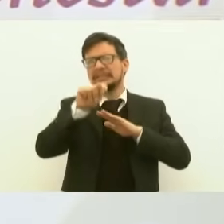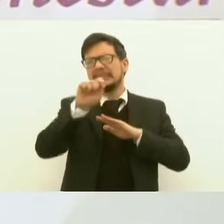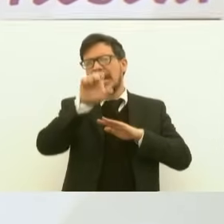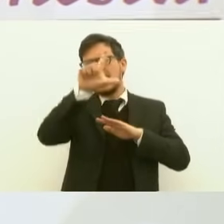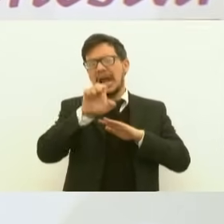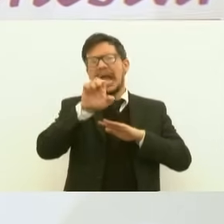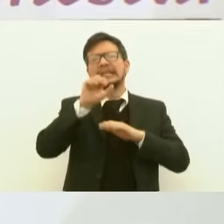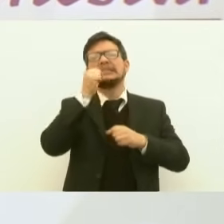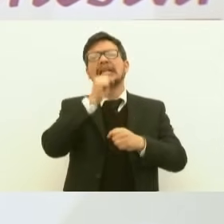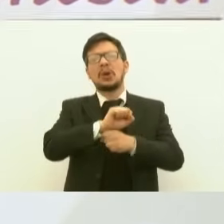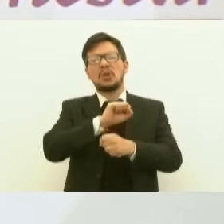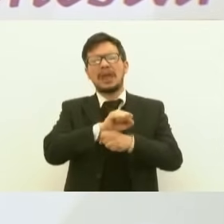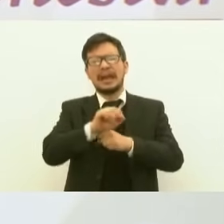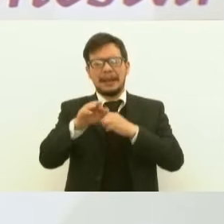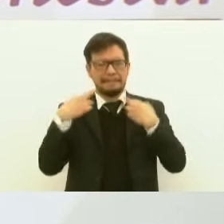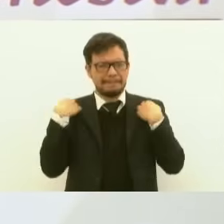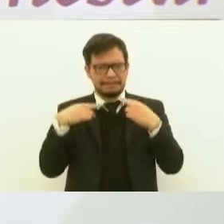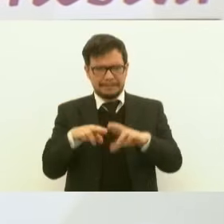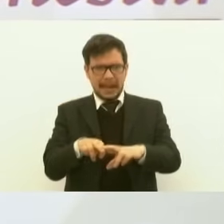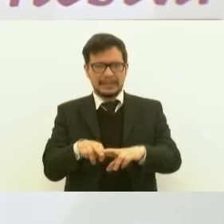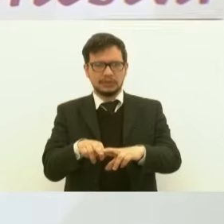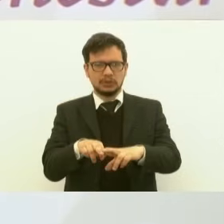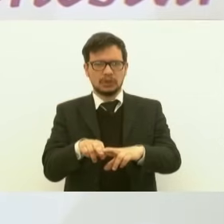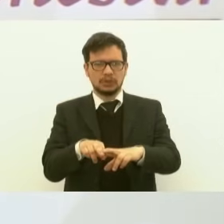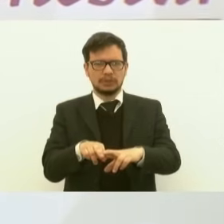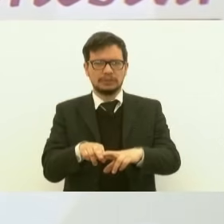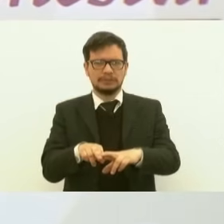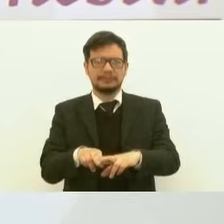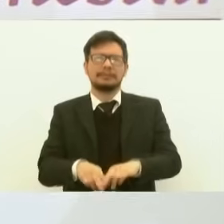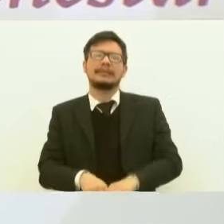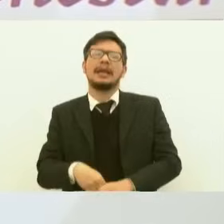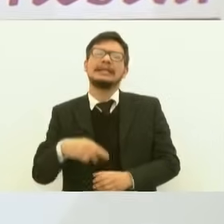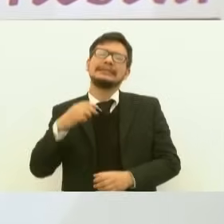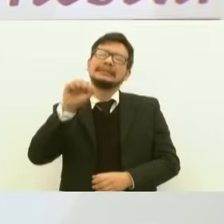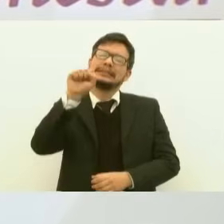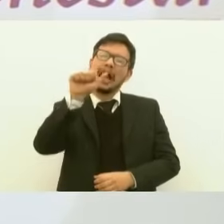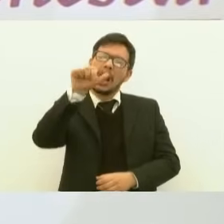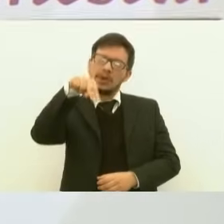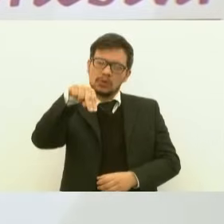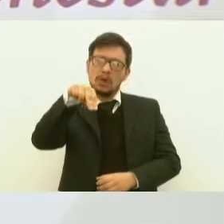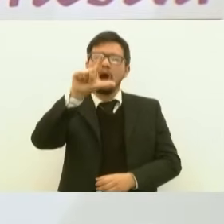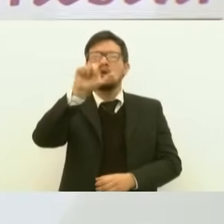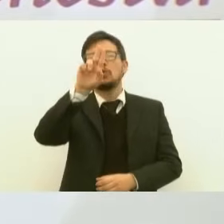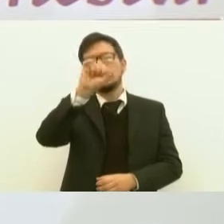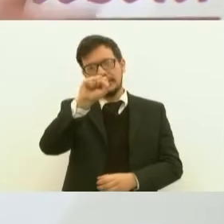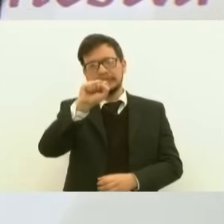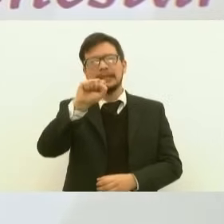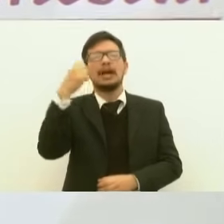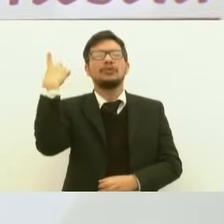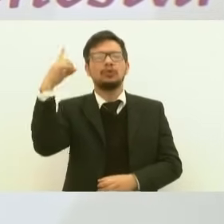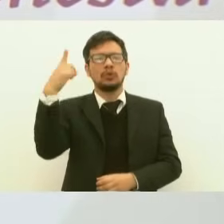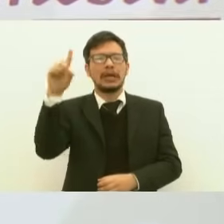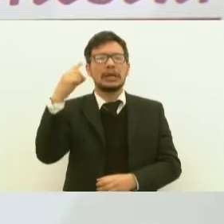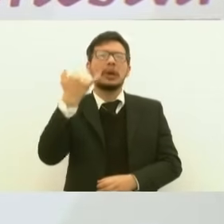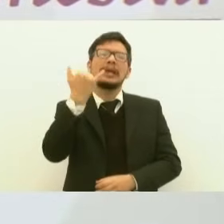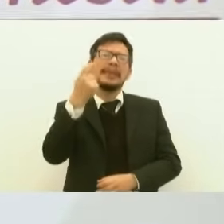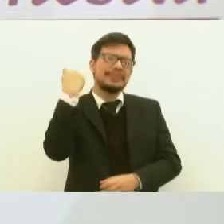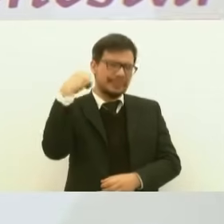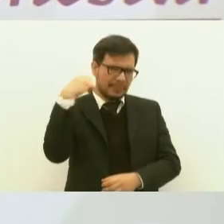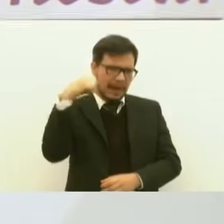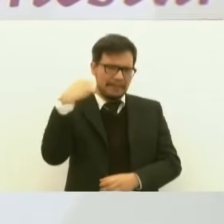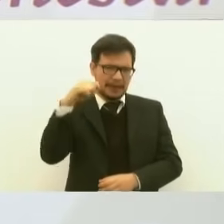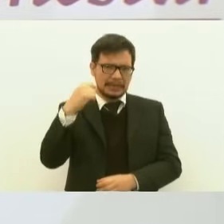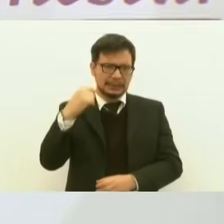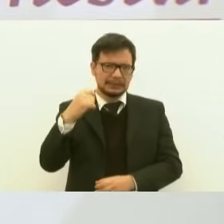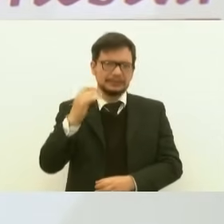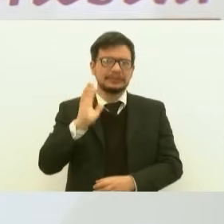telesecundaria, fíjense, de Durango, de San Luis y de Tabasco, ya.